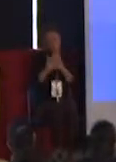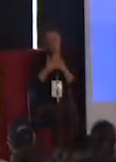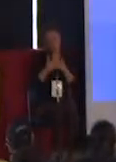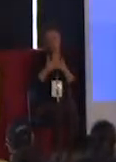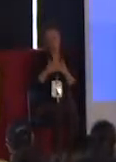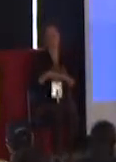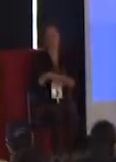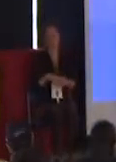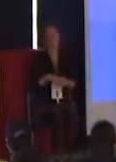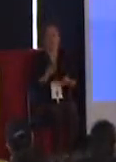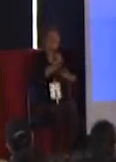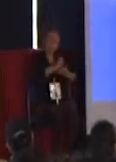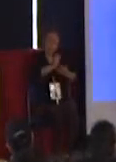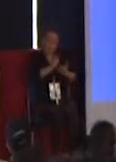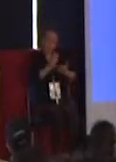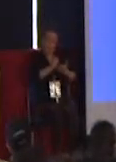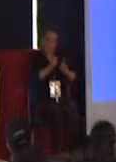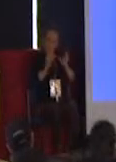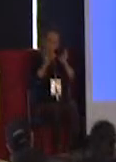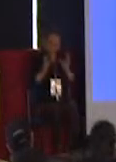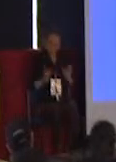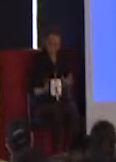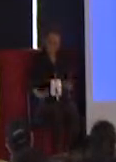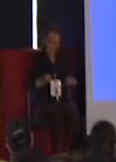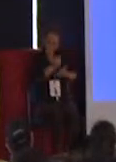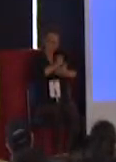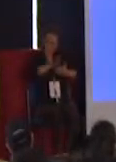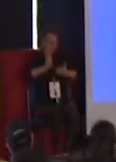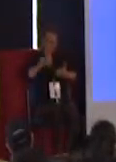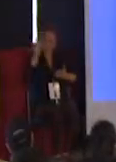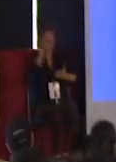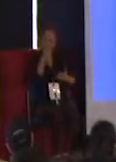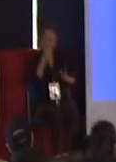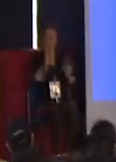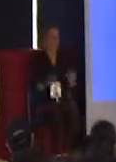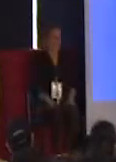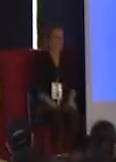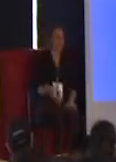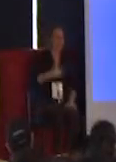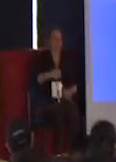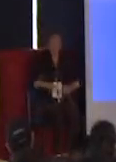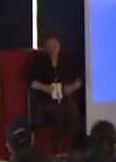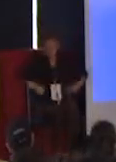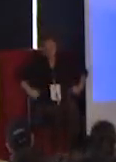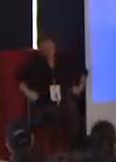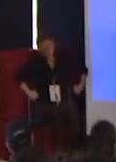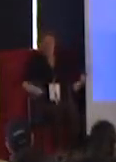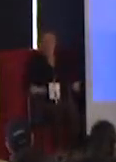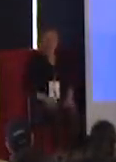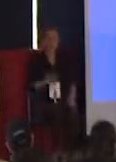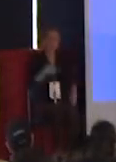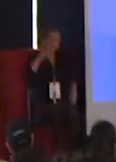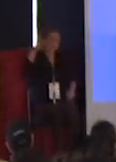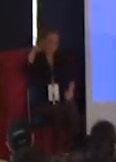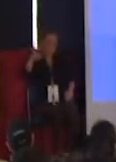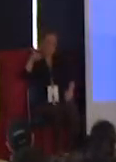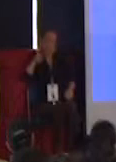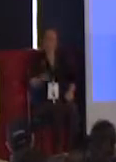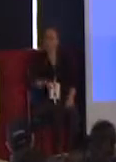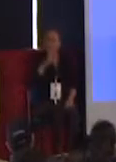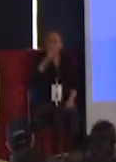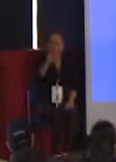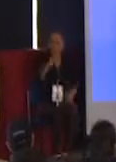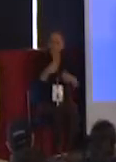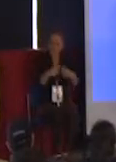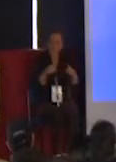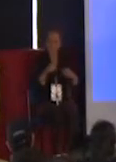hoy decidimos que le vamos a escribir a nuestro cuerpo cosas bonitas. Siempre decimos, ah, es que yo estoy gordo, ay, es que soy bajito, ay, es que...